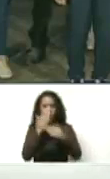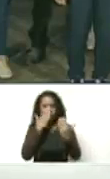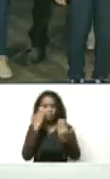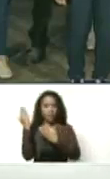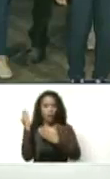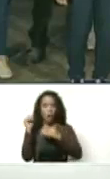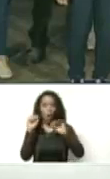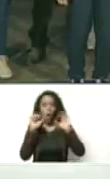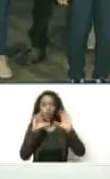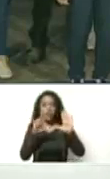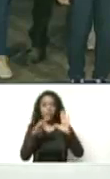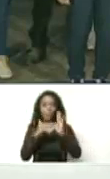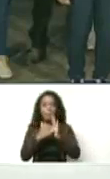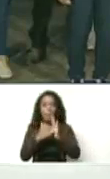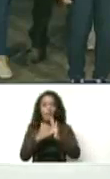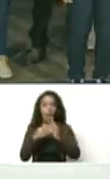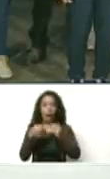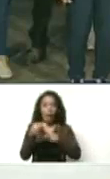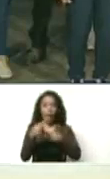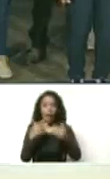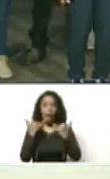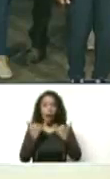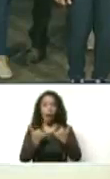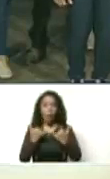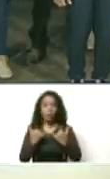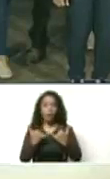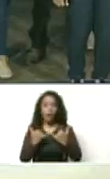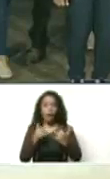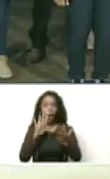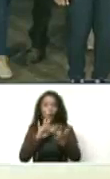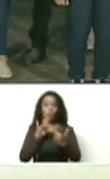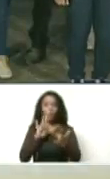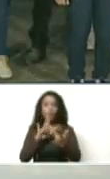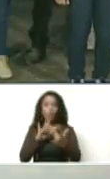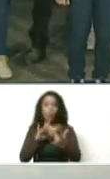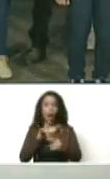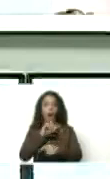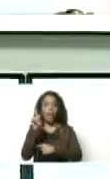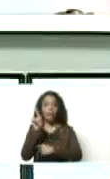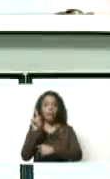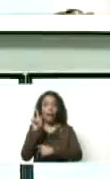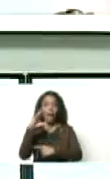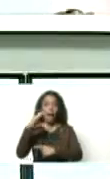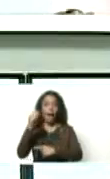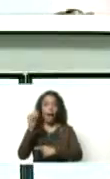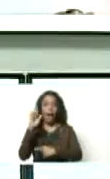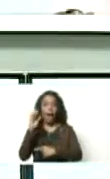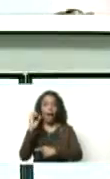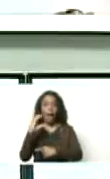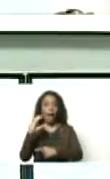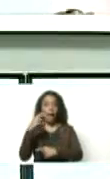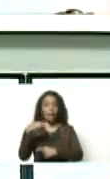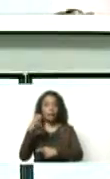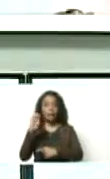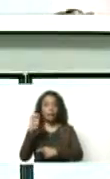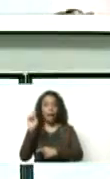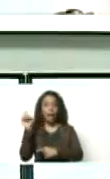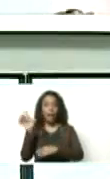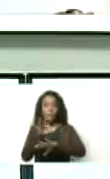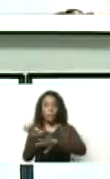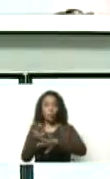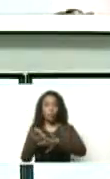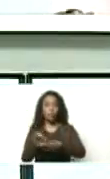las 80.000 hectáreas. Y vámonos inmediatamente a un pase allá en Carache. Carache,